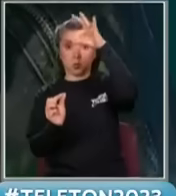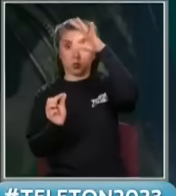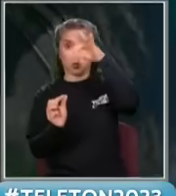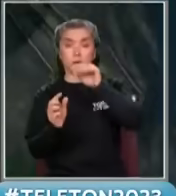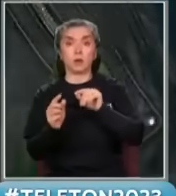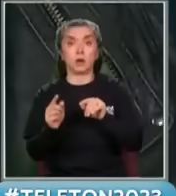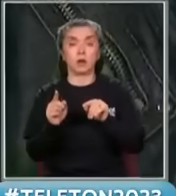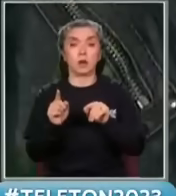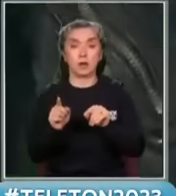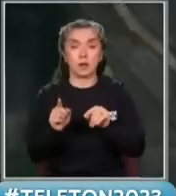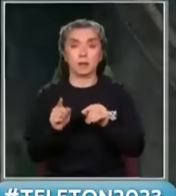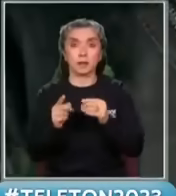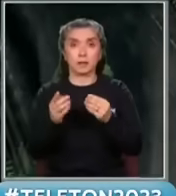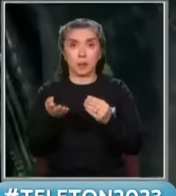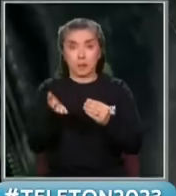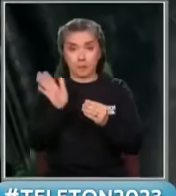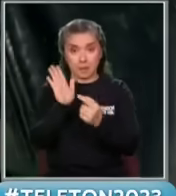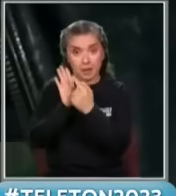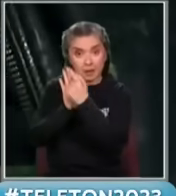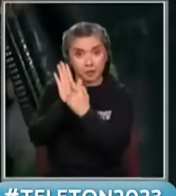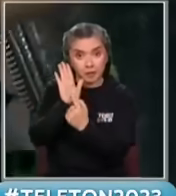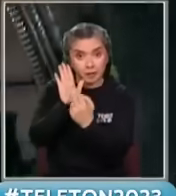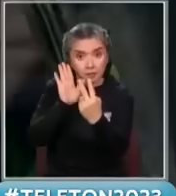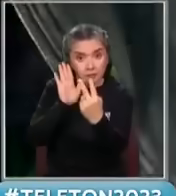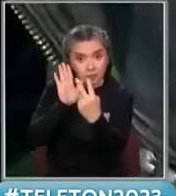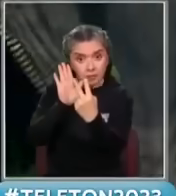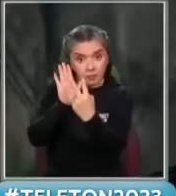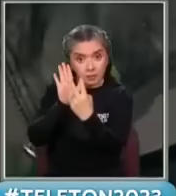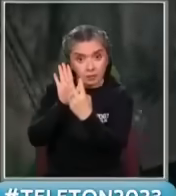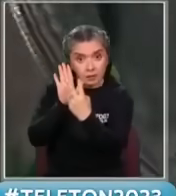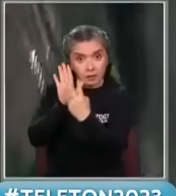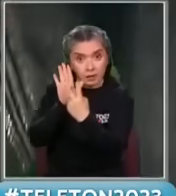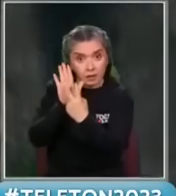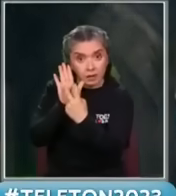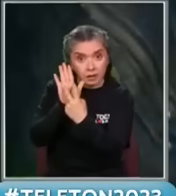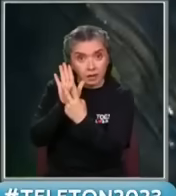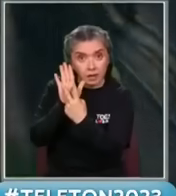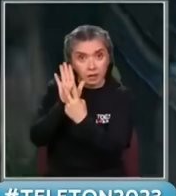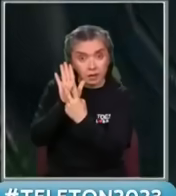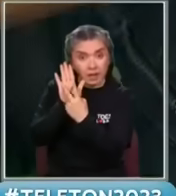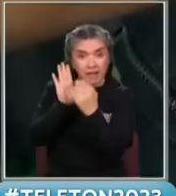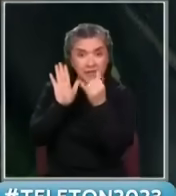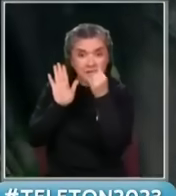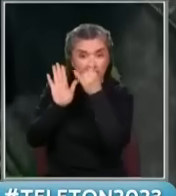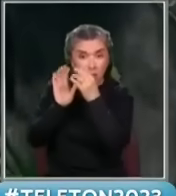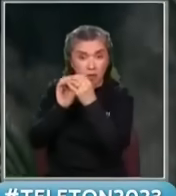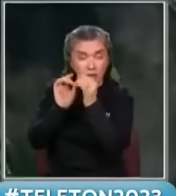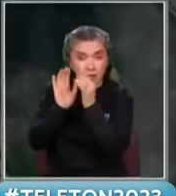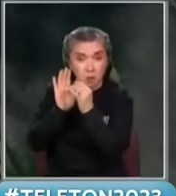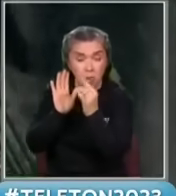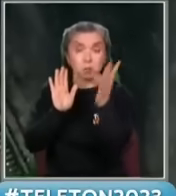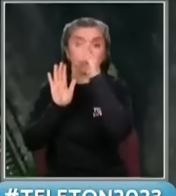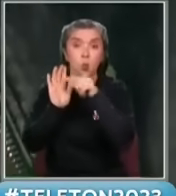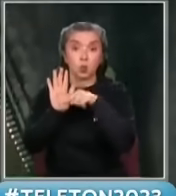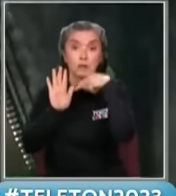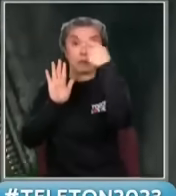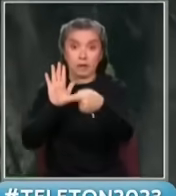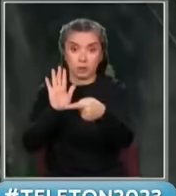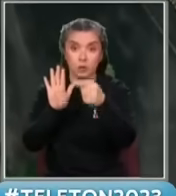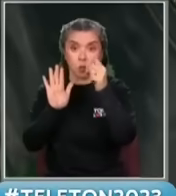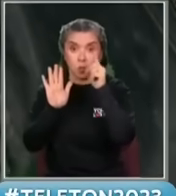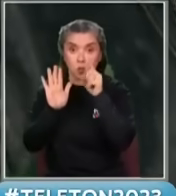manos, que se acerquen muy bien, porque voy a intentar hacer un salto en el tiempo. Nati, mira esto, un 4 de picas. Mírenlo muy de cerca. Voy a ir a la cuenta de